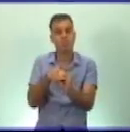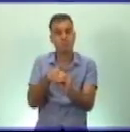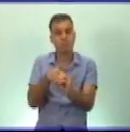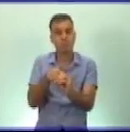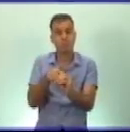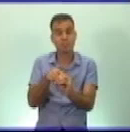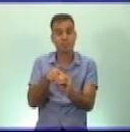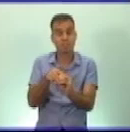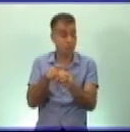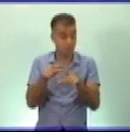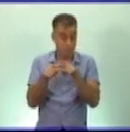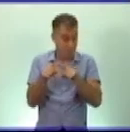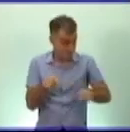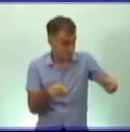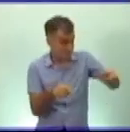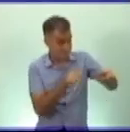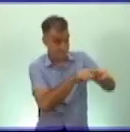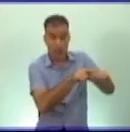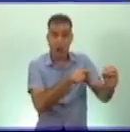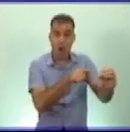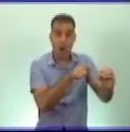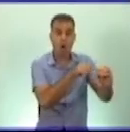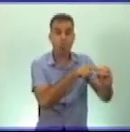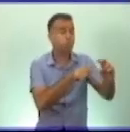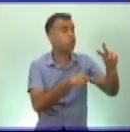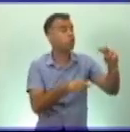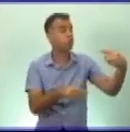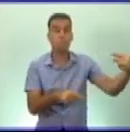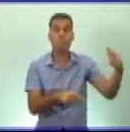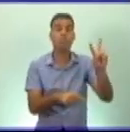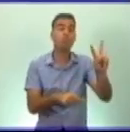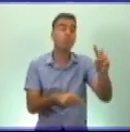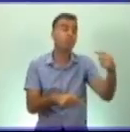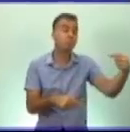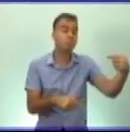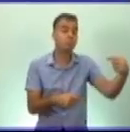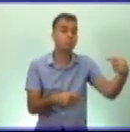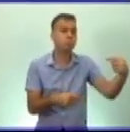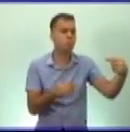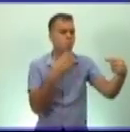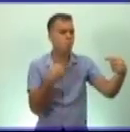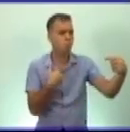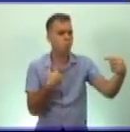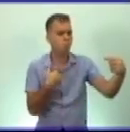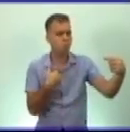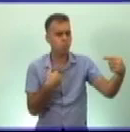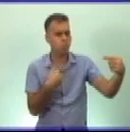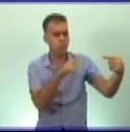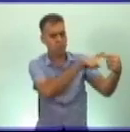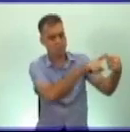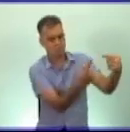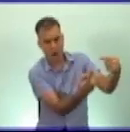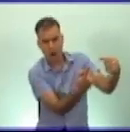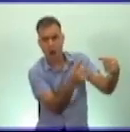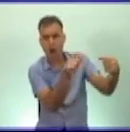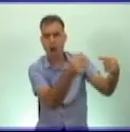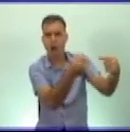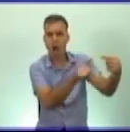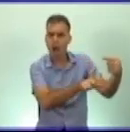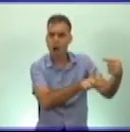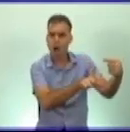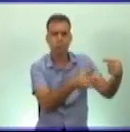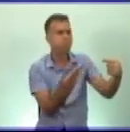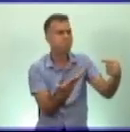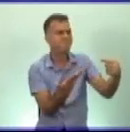2 menos en los óxidos. Ahora, ¿cómo determinar el número de oxidación unido al oxígeno, del elemento unido al oxígeno, en este caso el